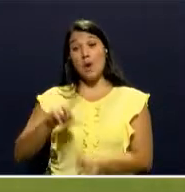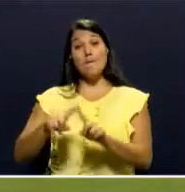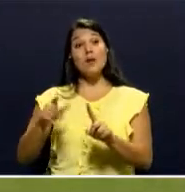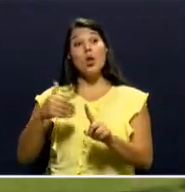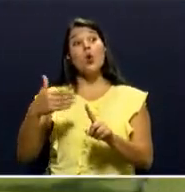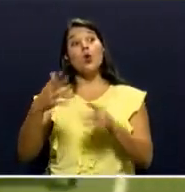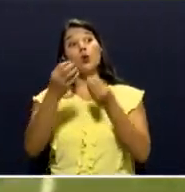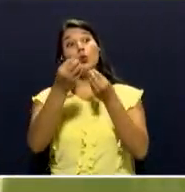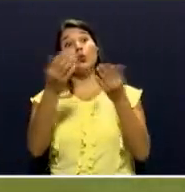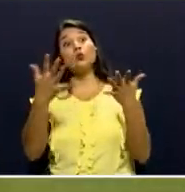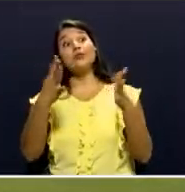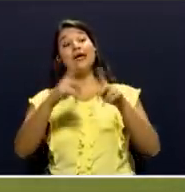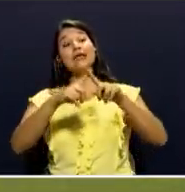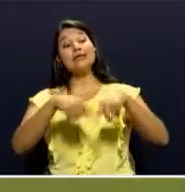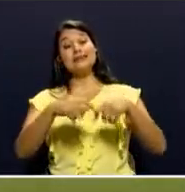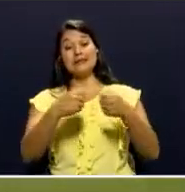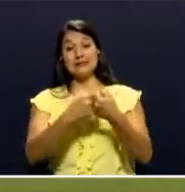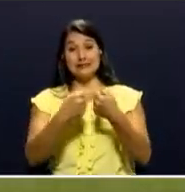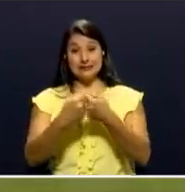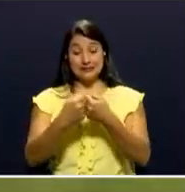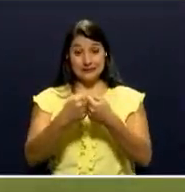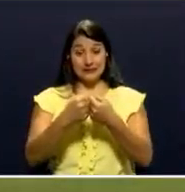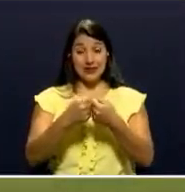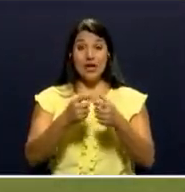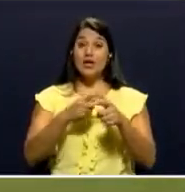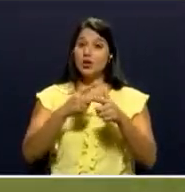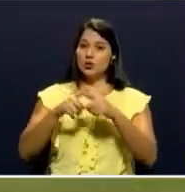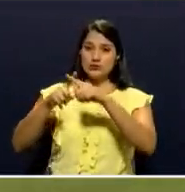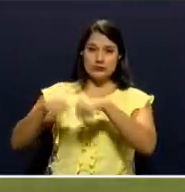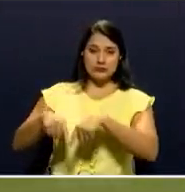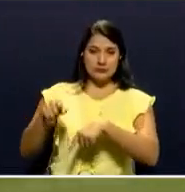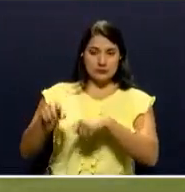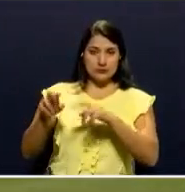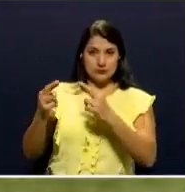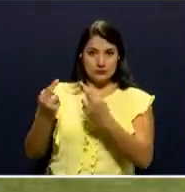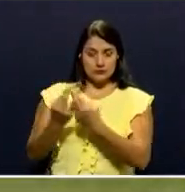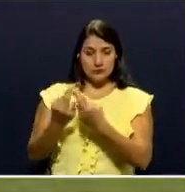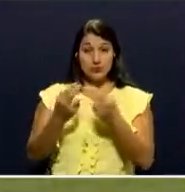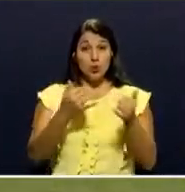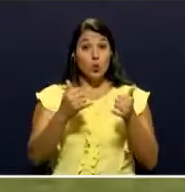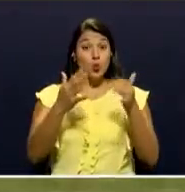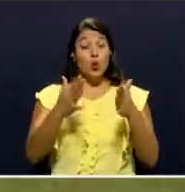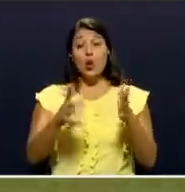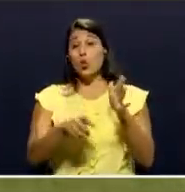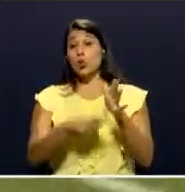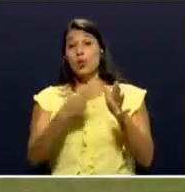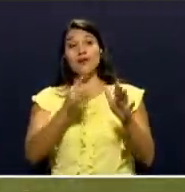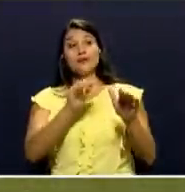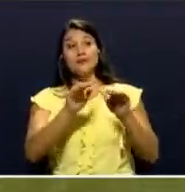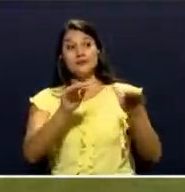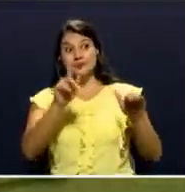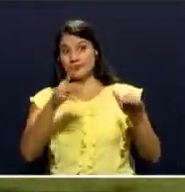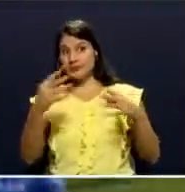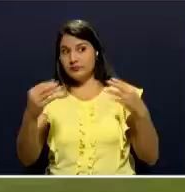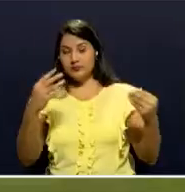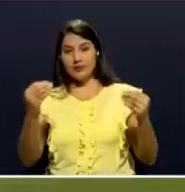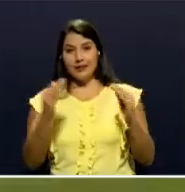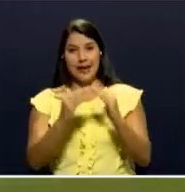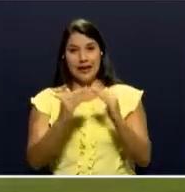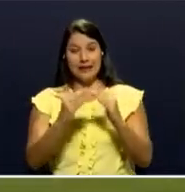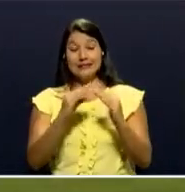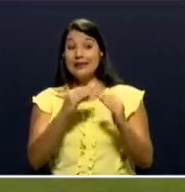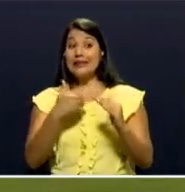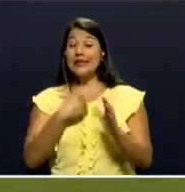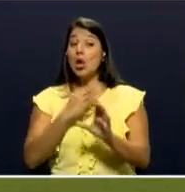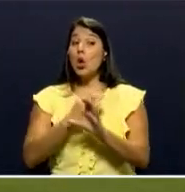y el ministro de salud daniel salas en casa presidencial fue cancelada a los jugadores de inmediato se les notificó que debía marcharse a sus casas y mantener